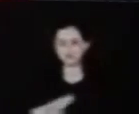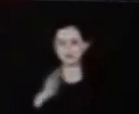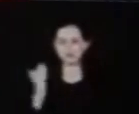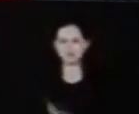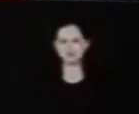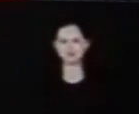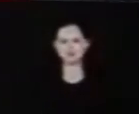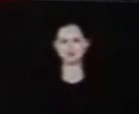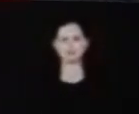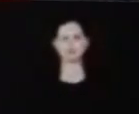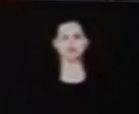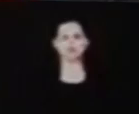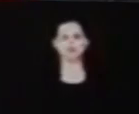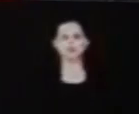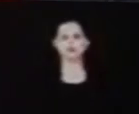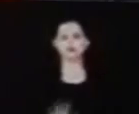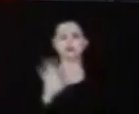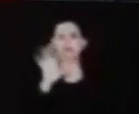destinaban